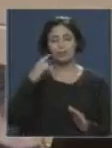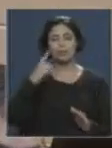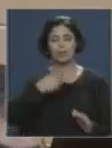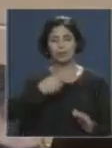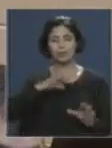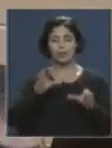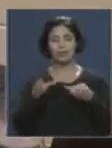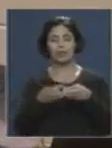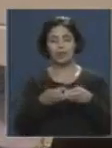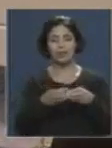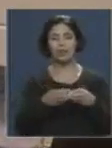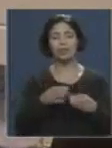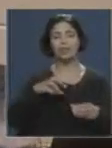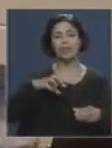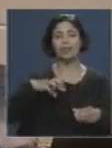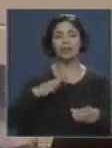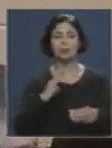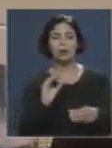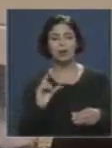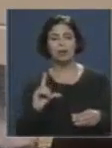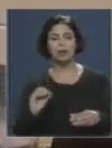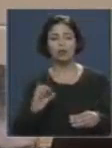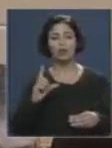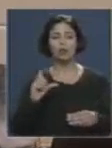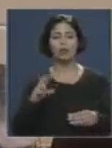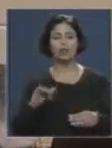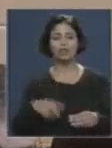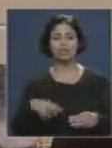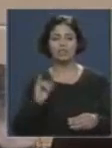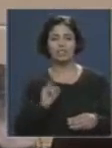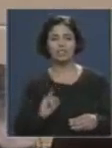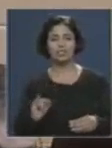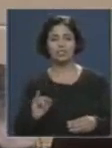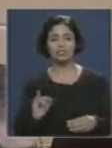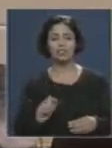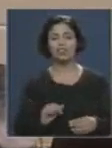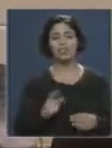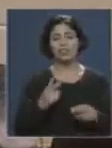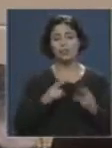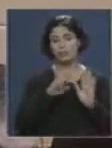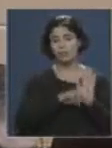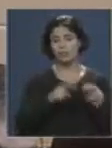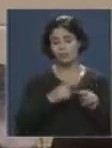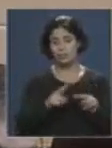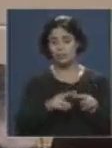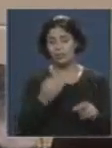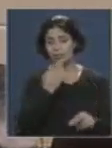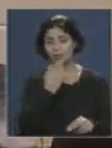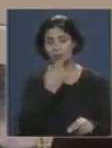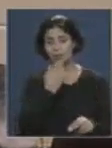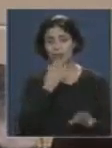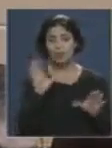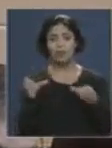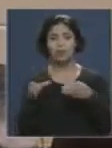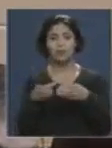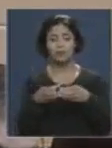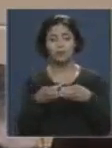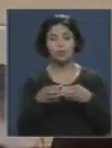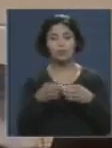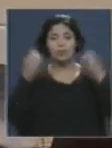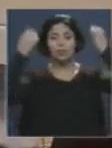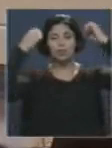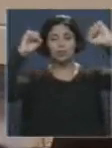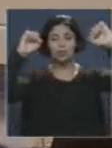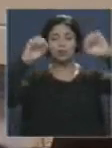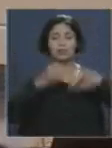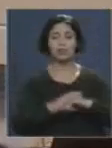bancada, el diputado Paolo Lorenzini. Efectivamente, el proyecto fue revisado también en la Comisión de